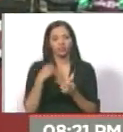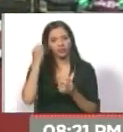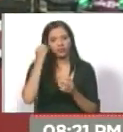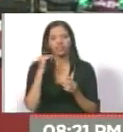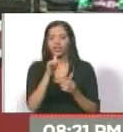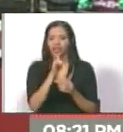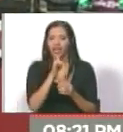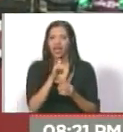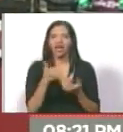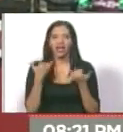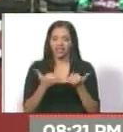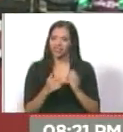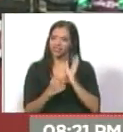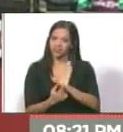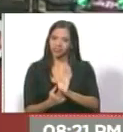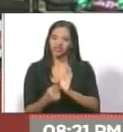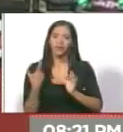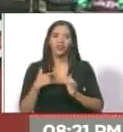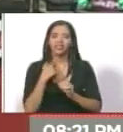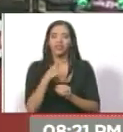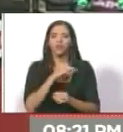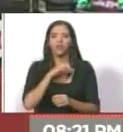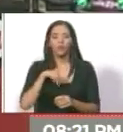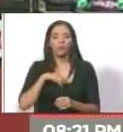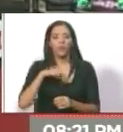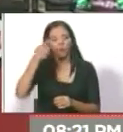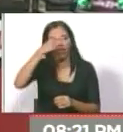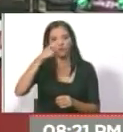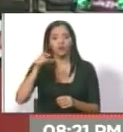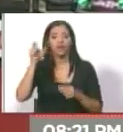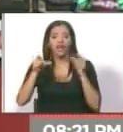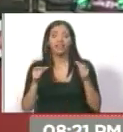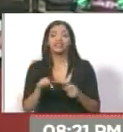hay que sacarle, porque nosotros tenemos que decirle a nuestro pueblo, la gente se asusta.